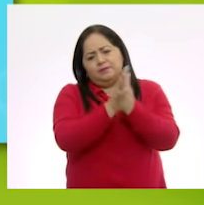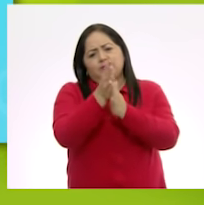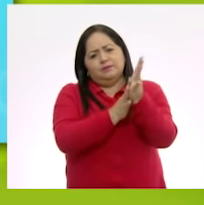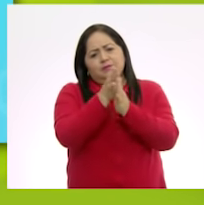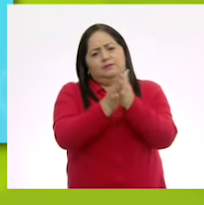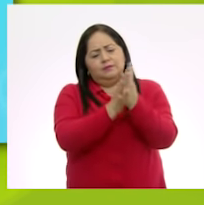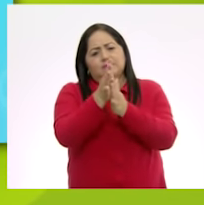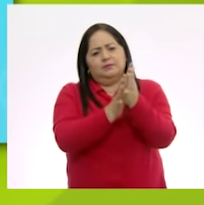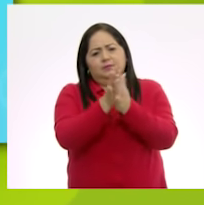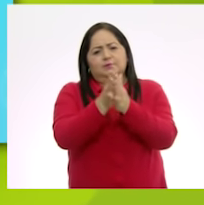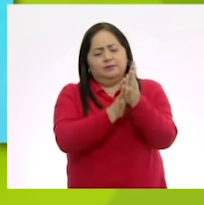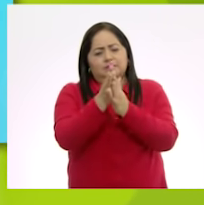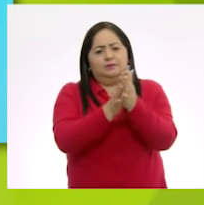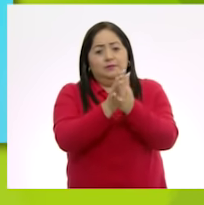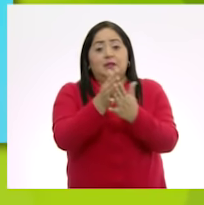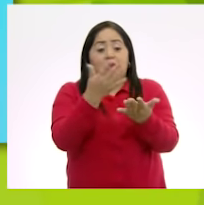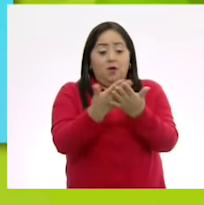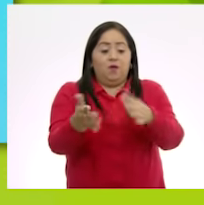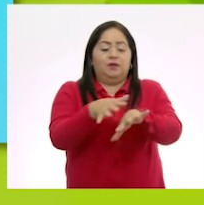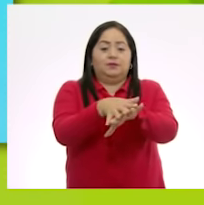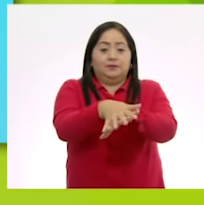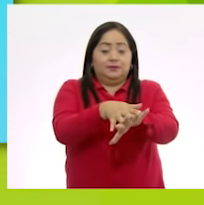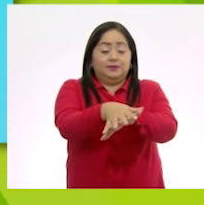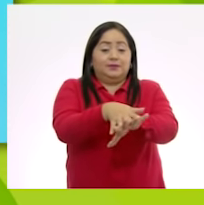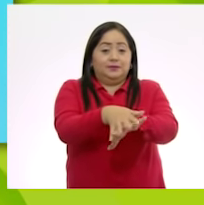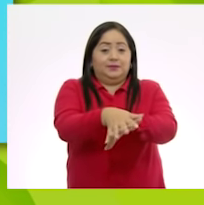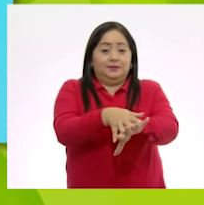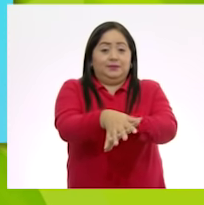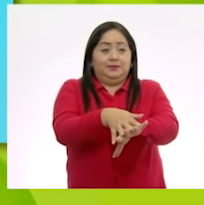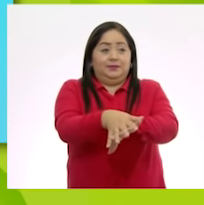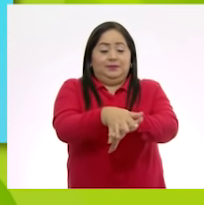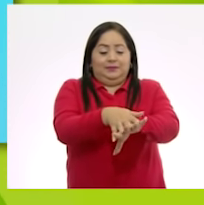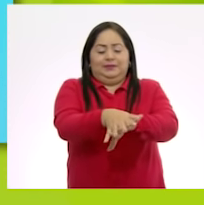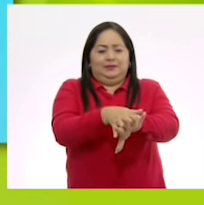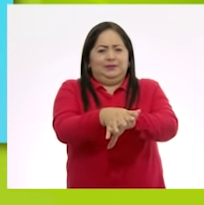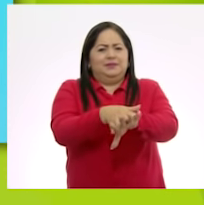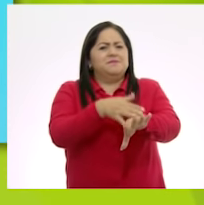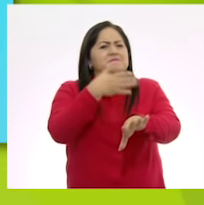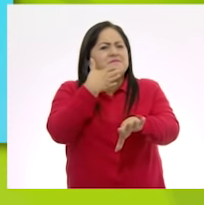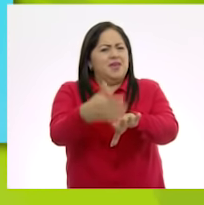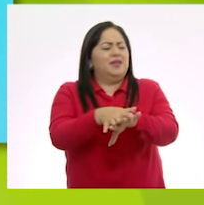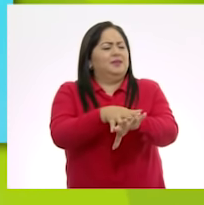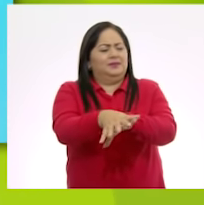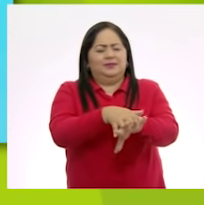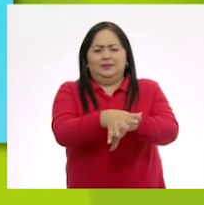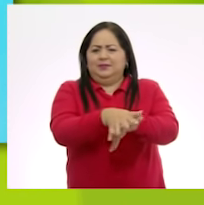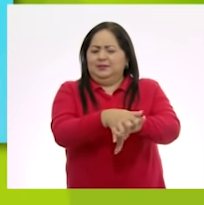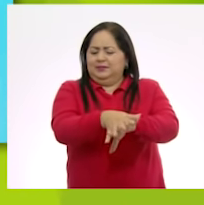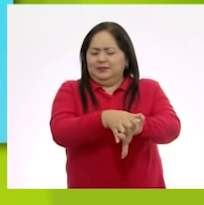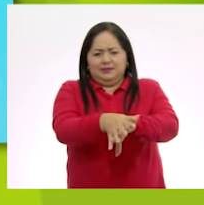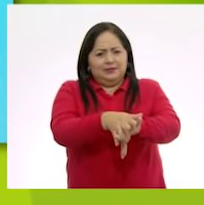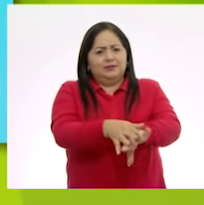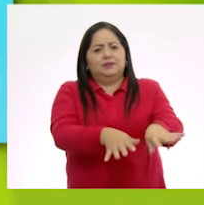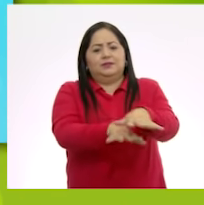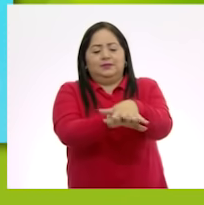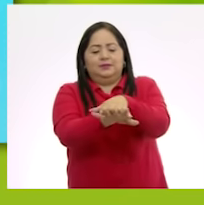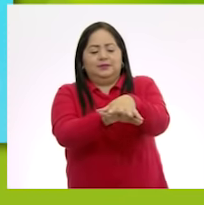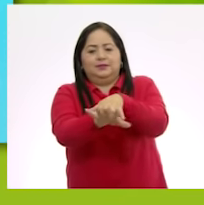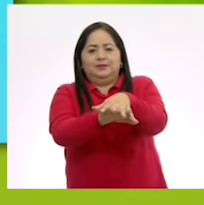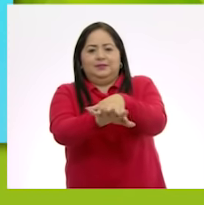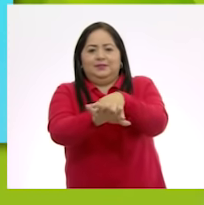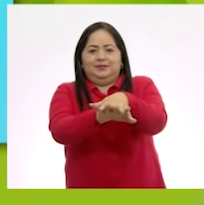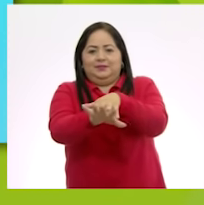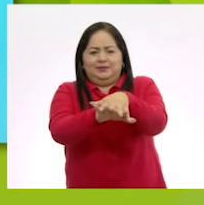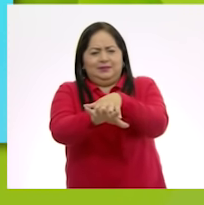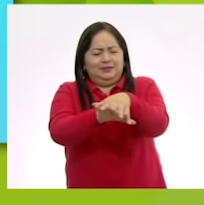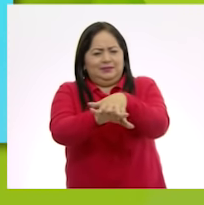con la otra. Ahora, frota la palma de una de tus manos contra el dorso de la otra, entrelazando los dedos. Repite lo mismo con